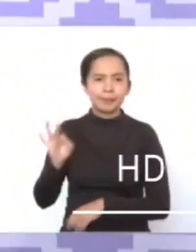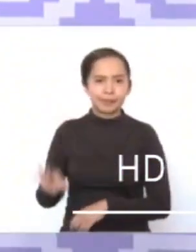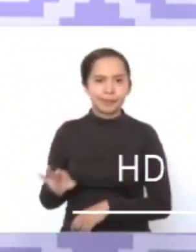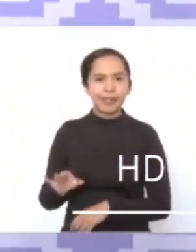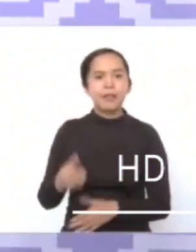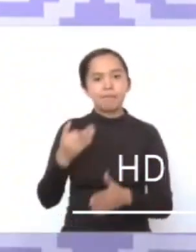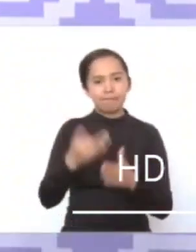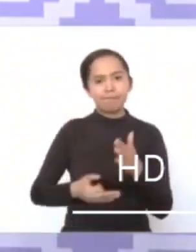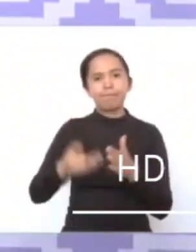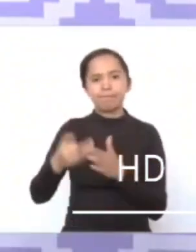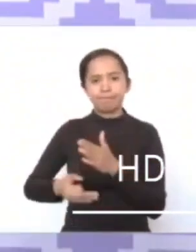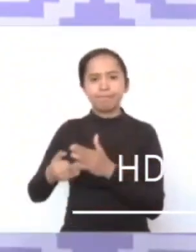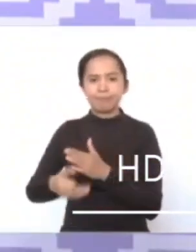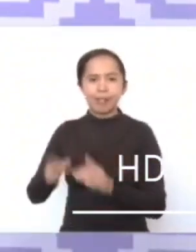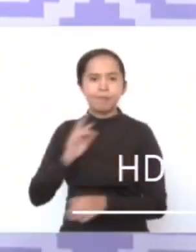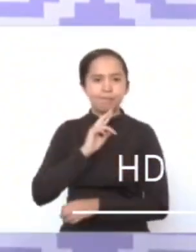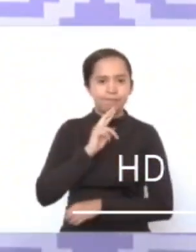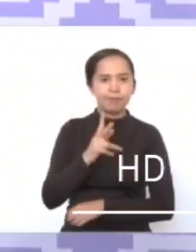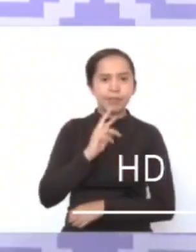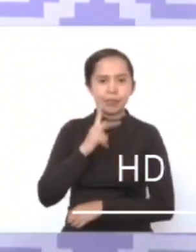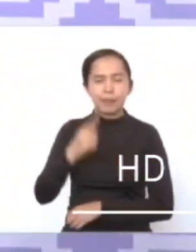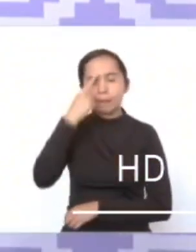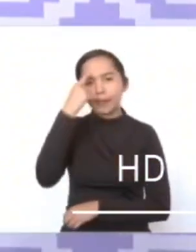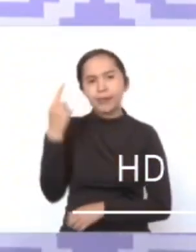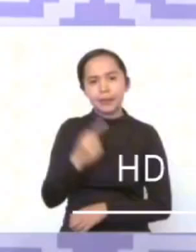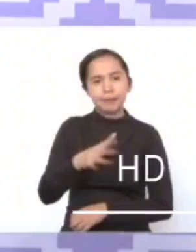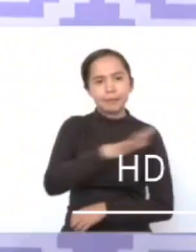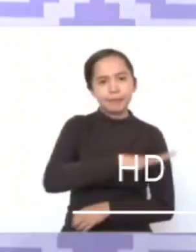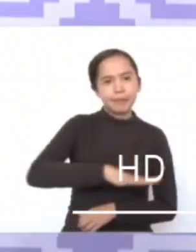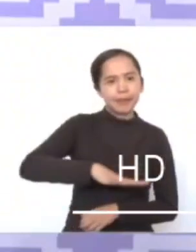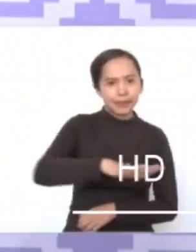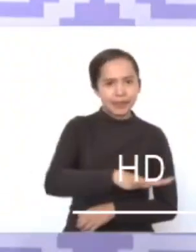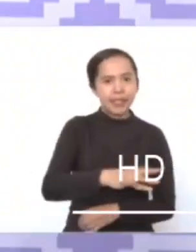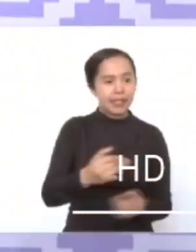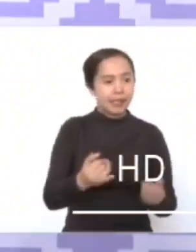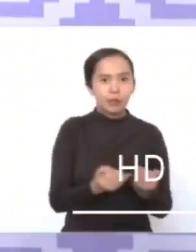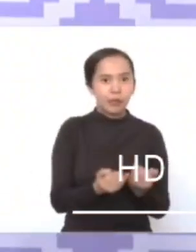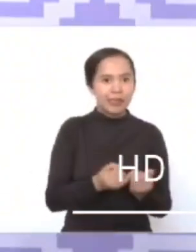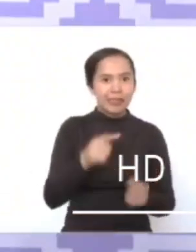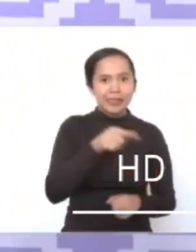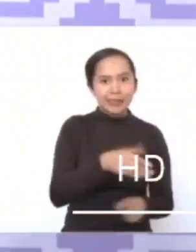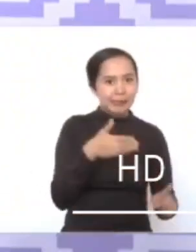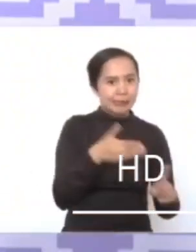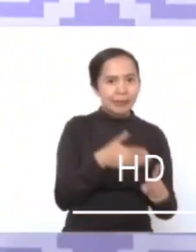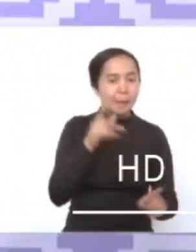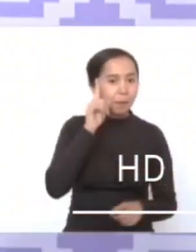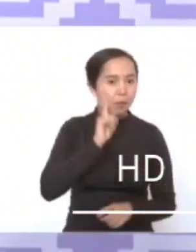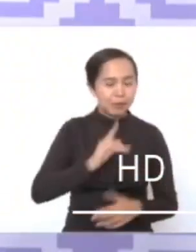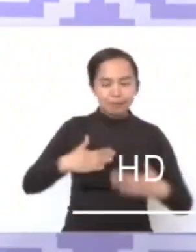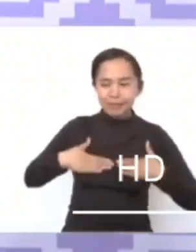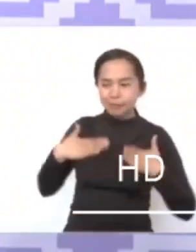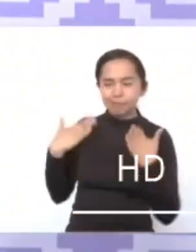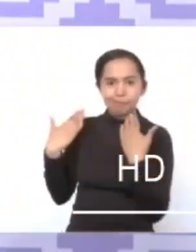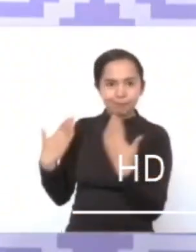falta aún mucho que mejorar para que la población, y aún más las mujeres, confíen en nuestro trabajo,